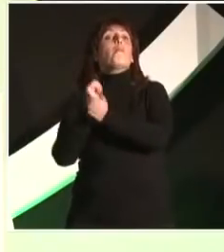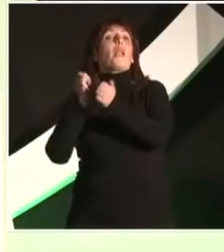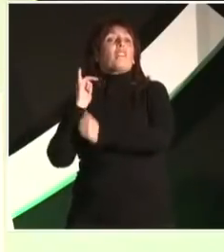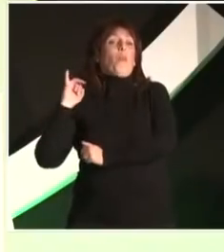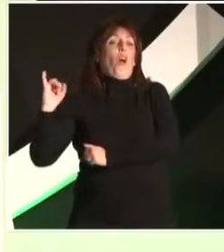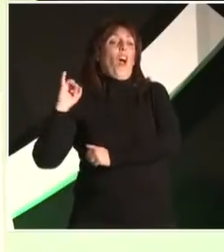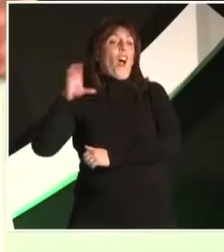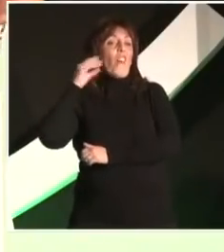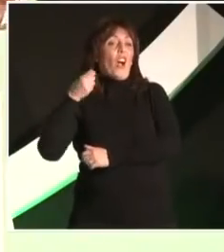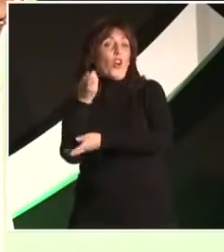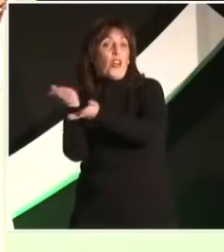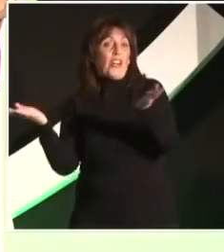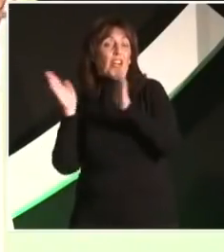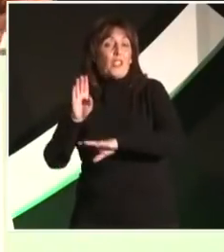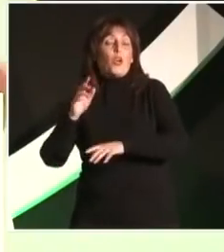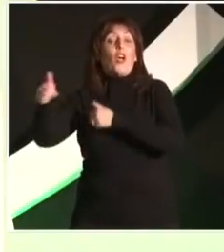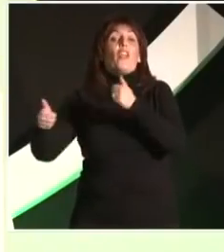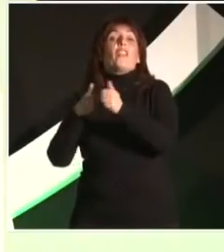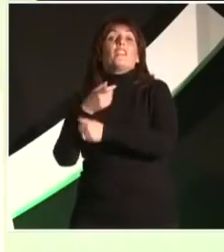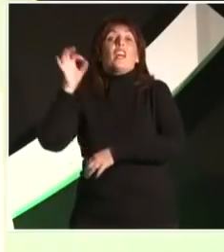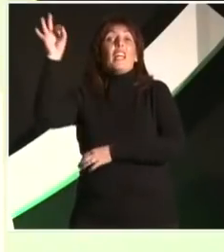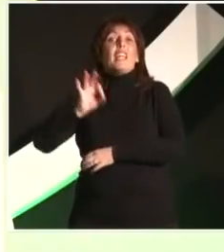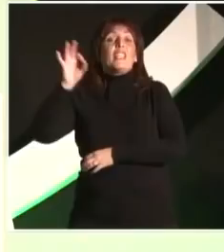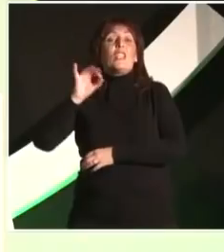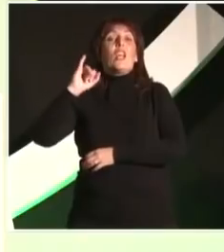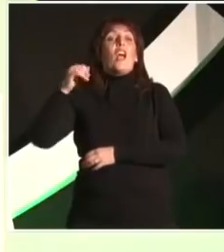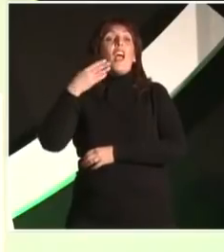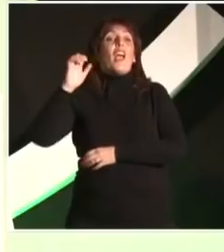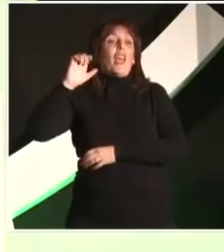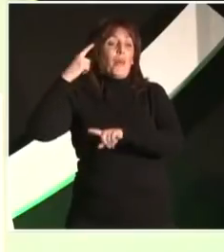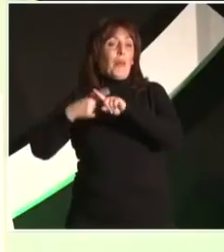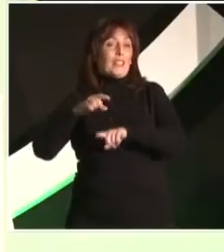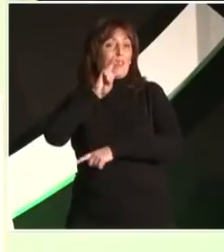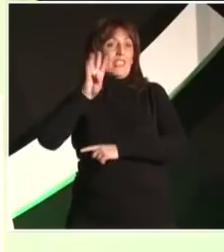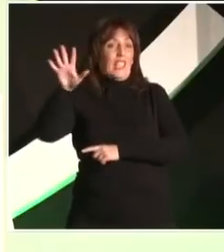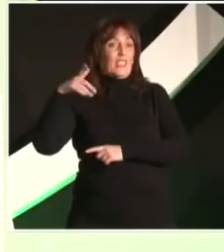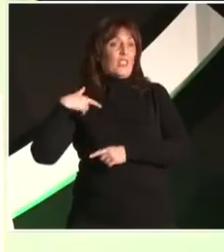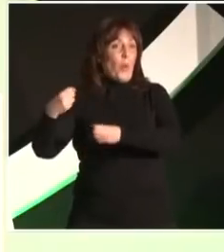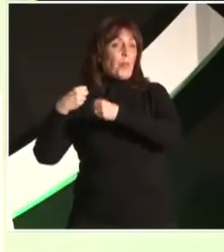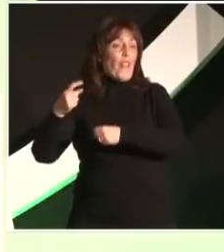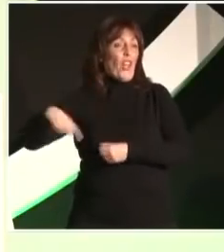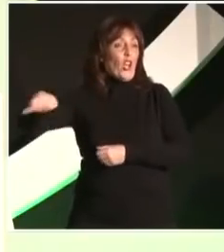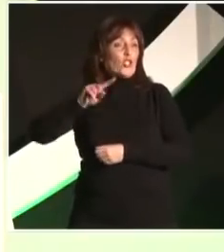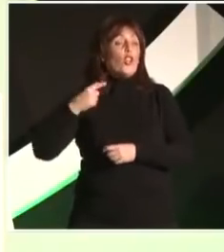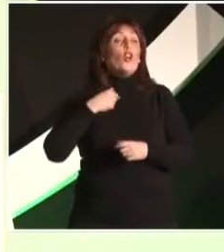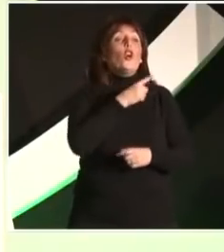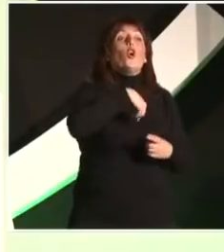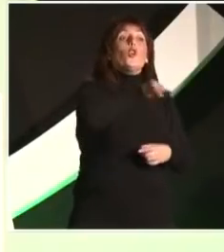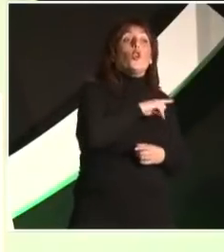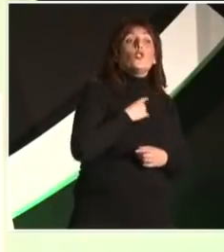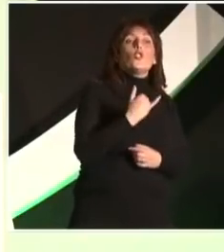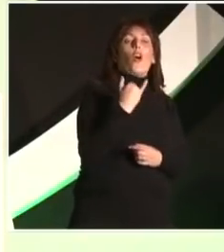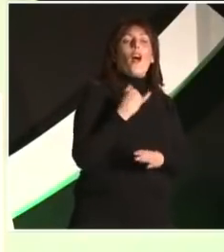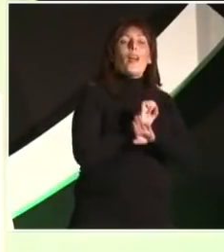bancos, ellos tendrán detrás de sí los intereses del IBEX 35, de los poderosos, pero nosotros tenemos algo mucho